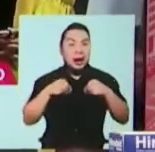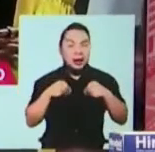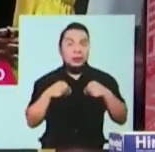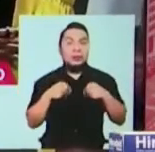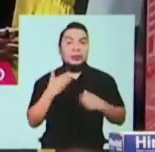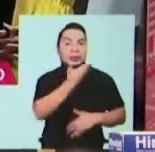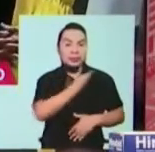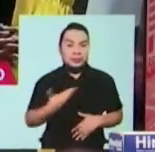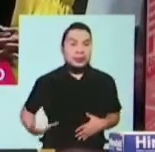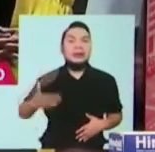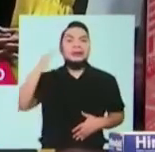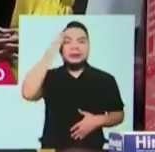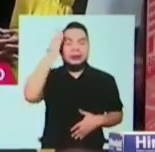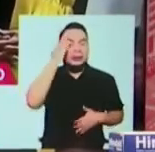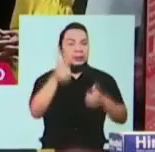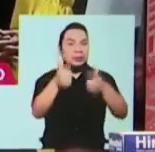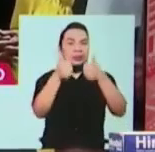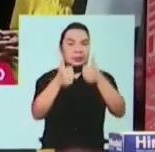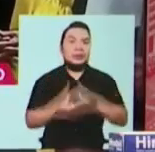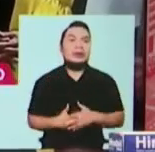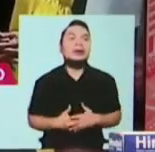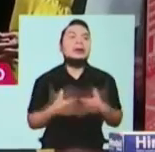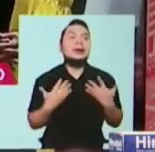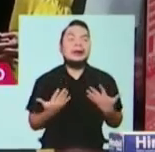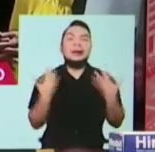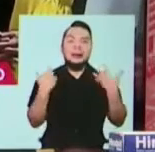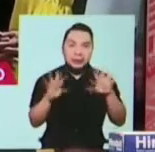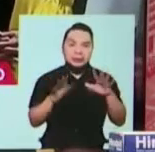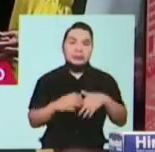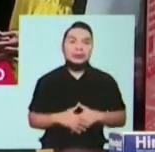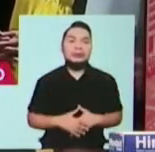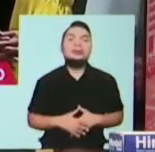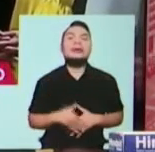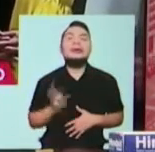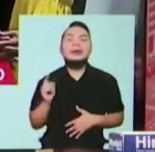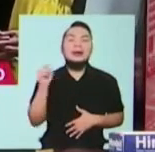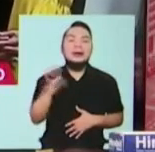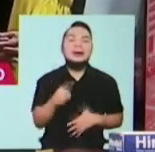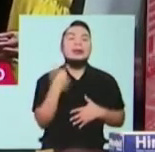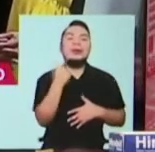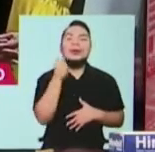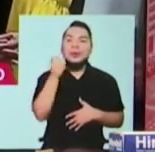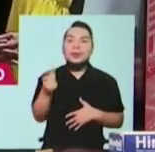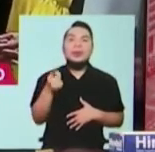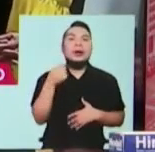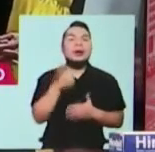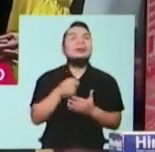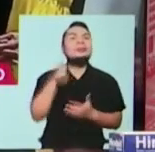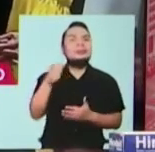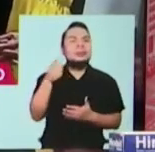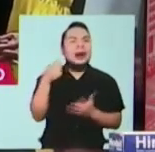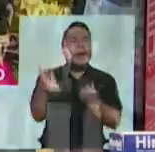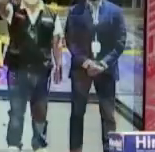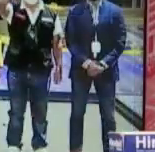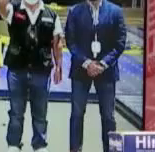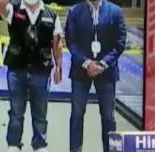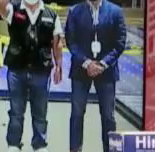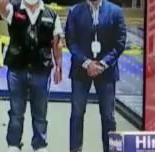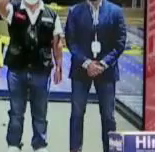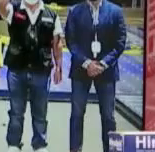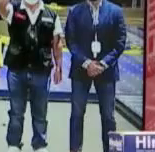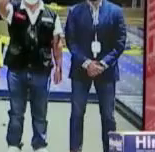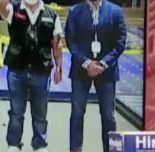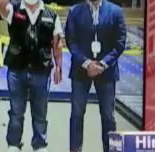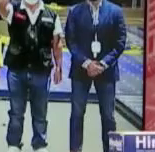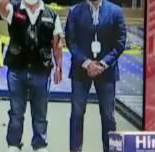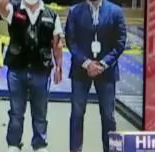problema, y ya hace varios días lo estoy haciendo notar. Son 4.100.000 niños. Han llegado 1.000.000